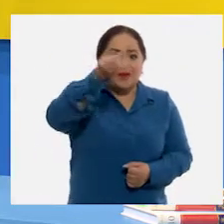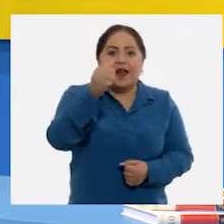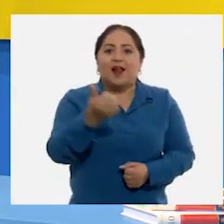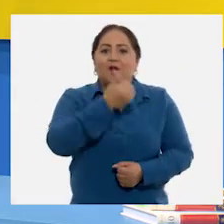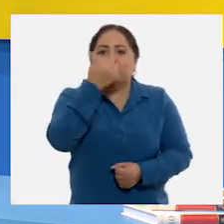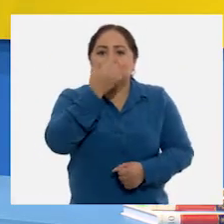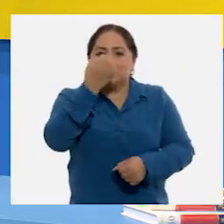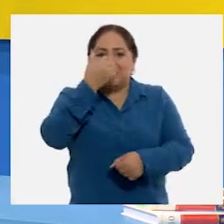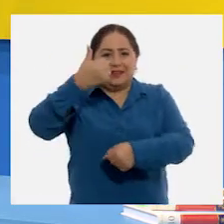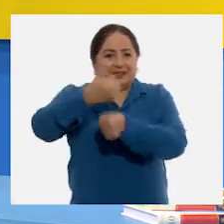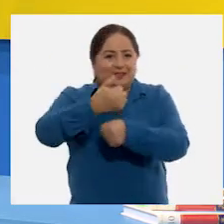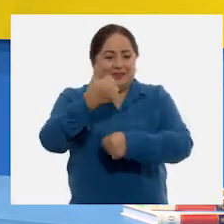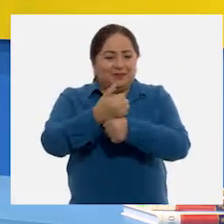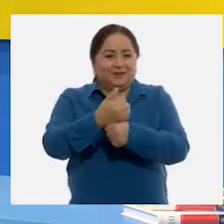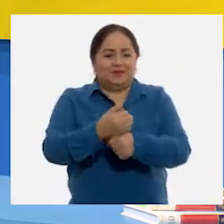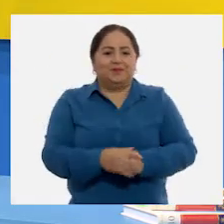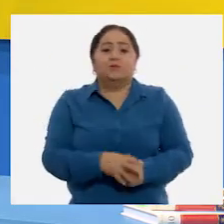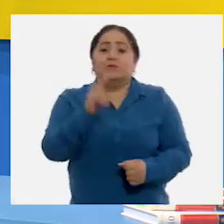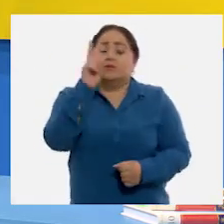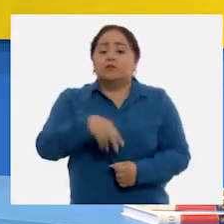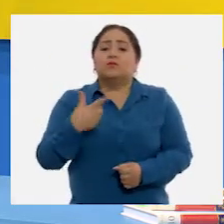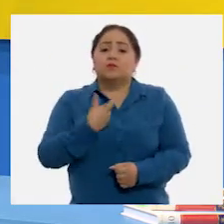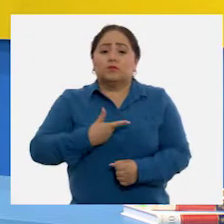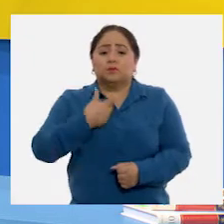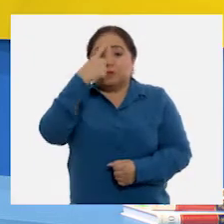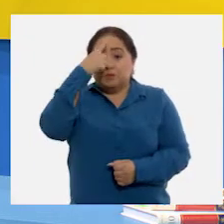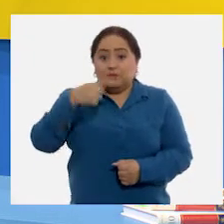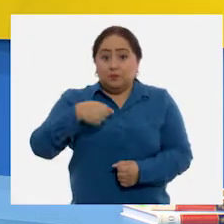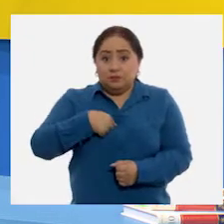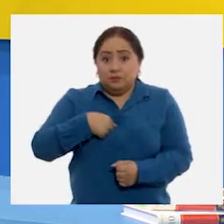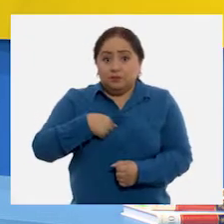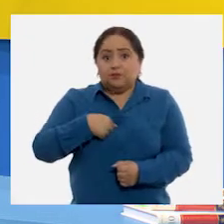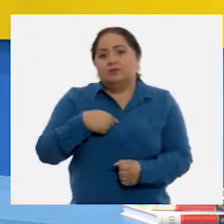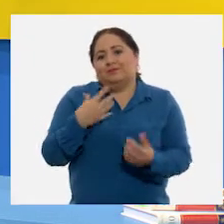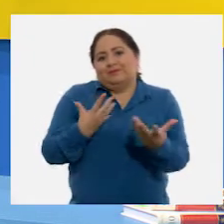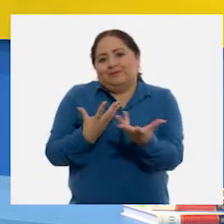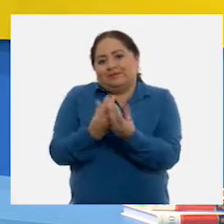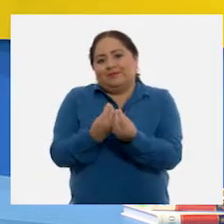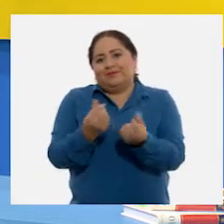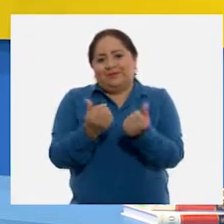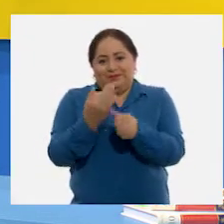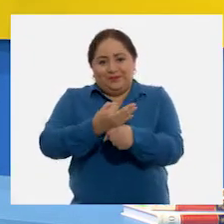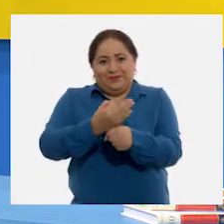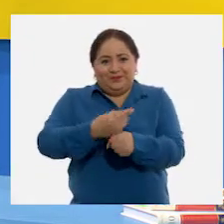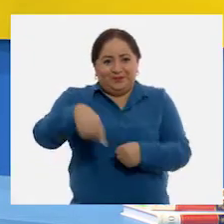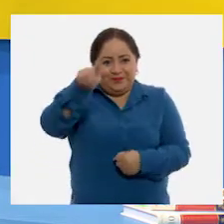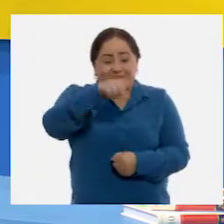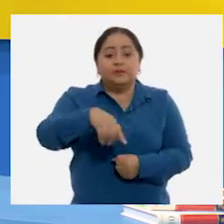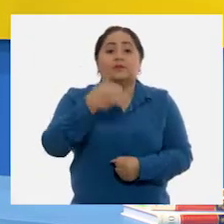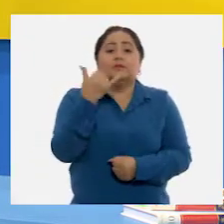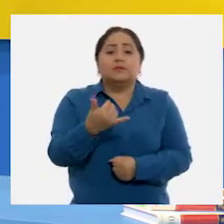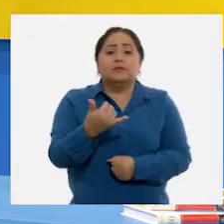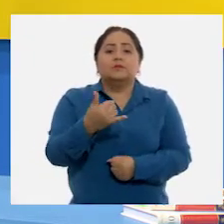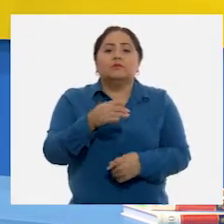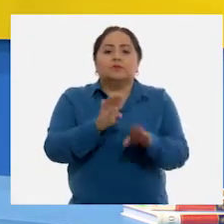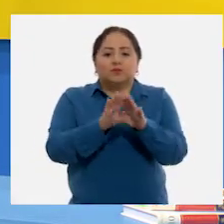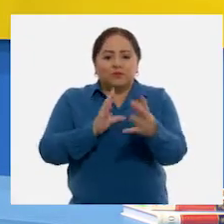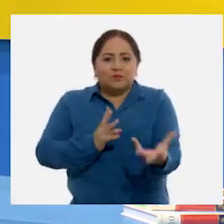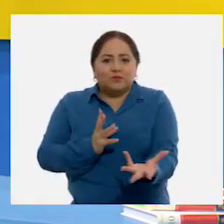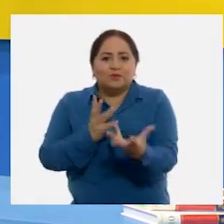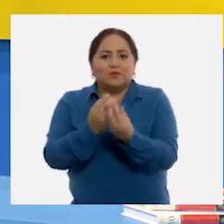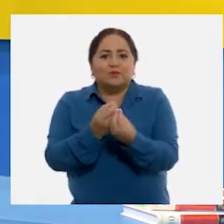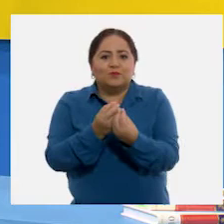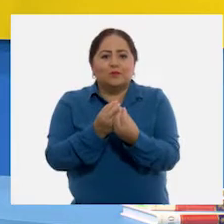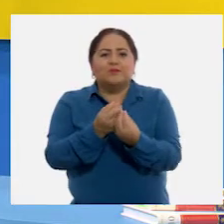de sexto grado. Es muy grato para mí estar con ustedes y sobre todo construir juntos